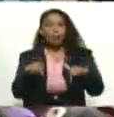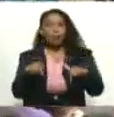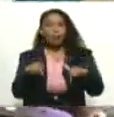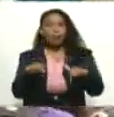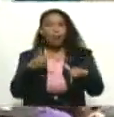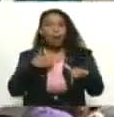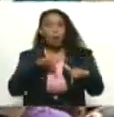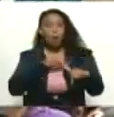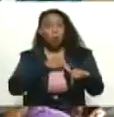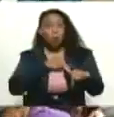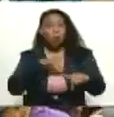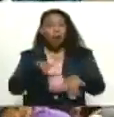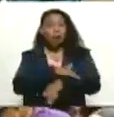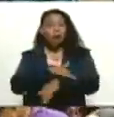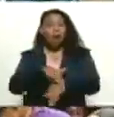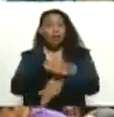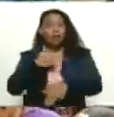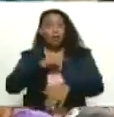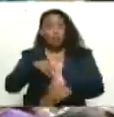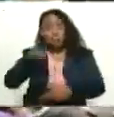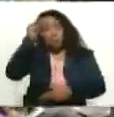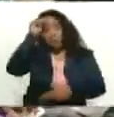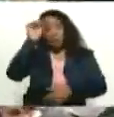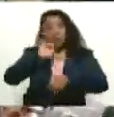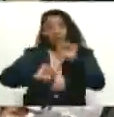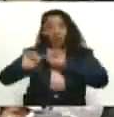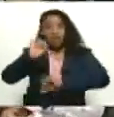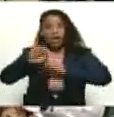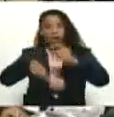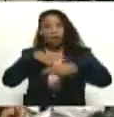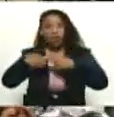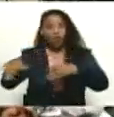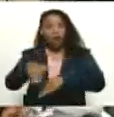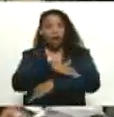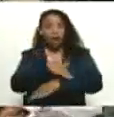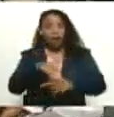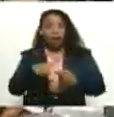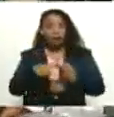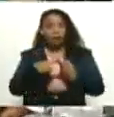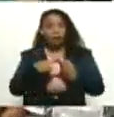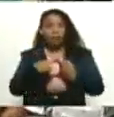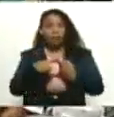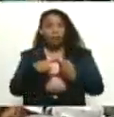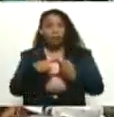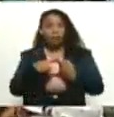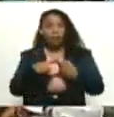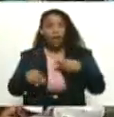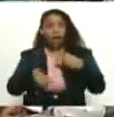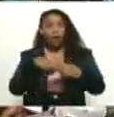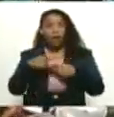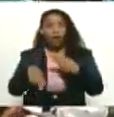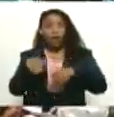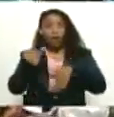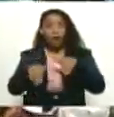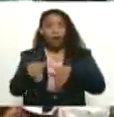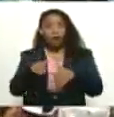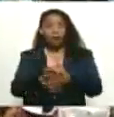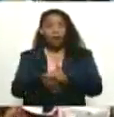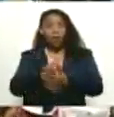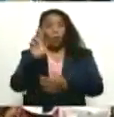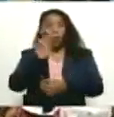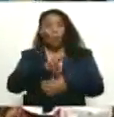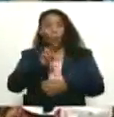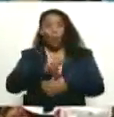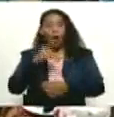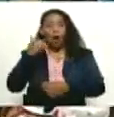Nosotros somos callejeros y hemos aprendido a defender la revolución en la calle, hemos aprendido a defender la revolución en una elección. Nunca le hemos